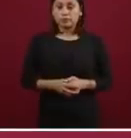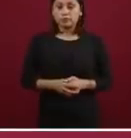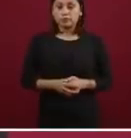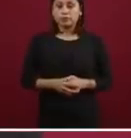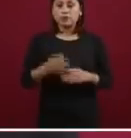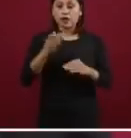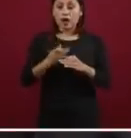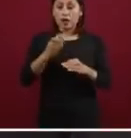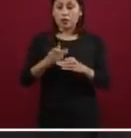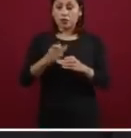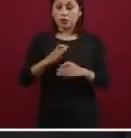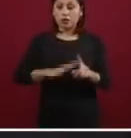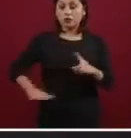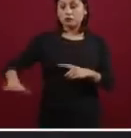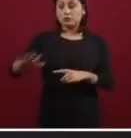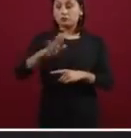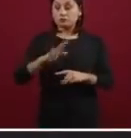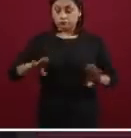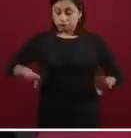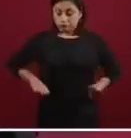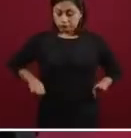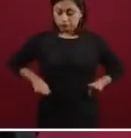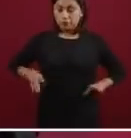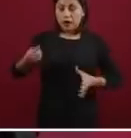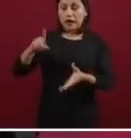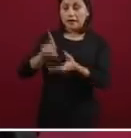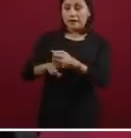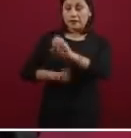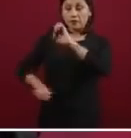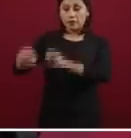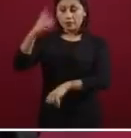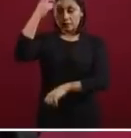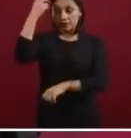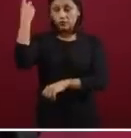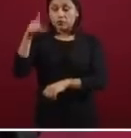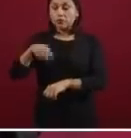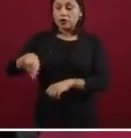positiva en el sector empresarial del país